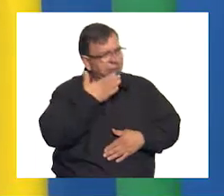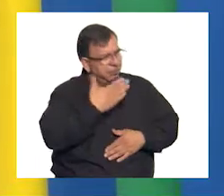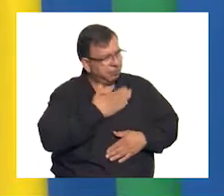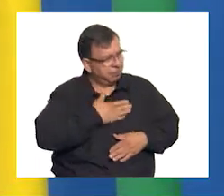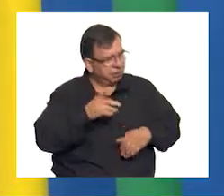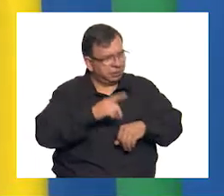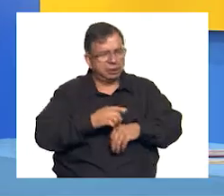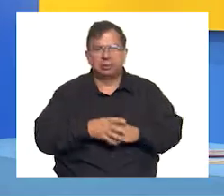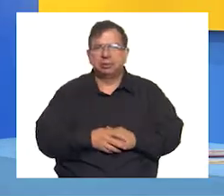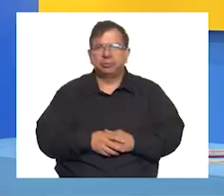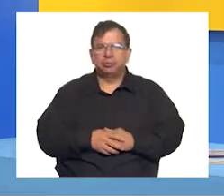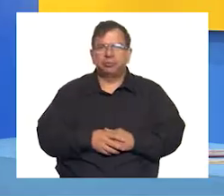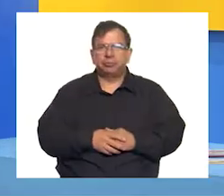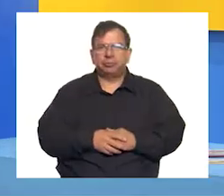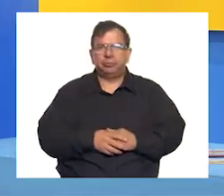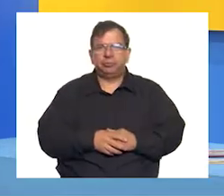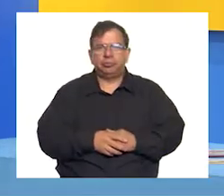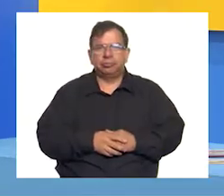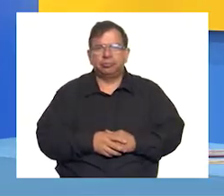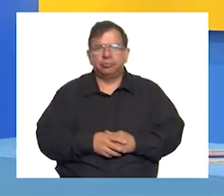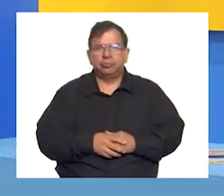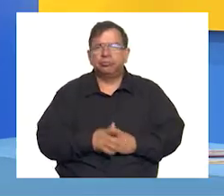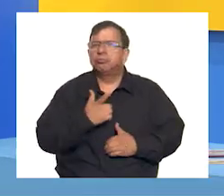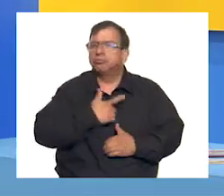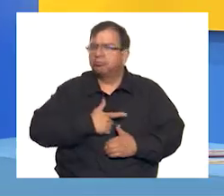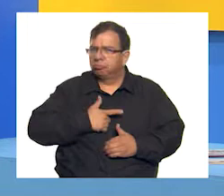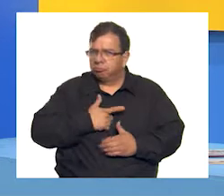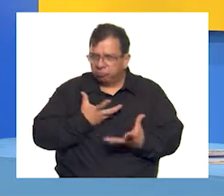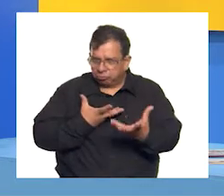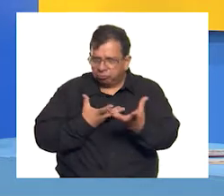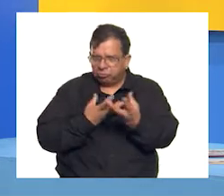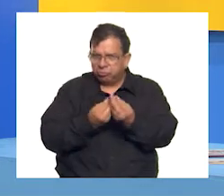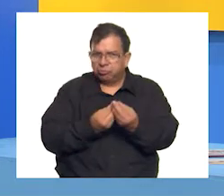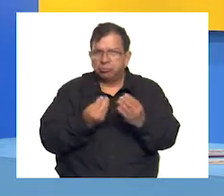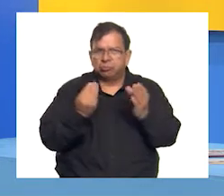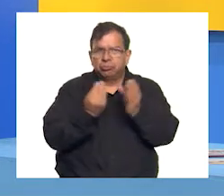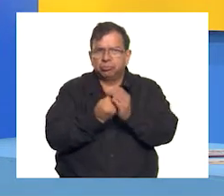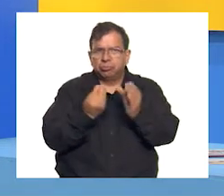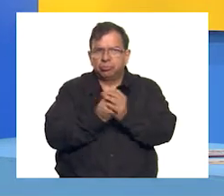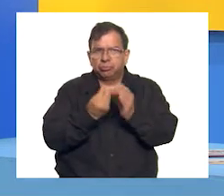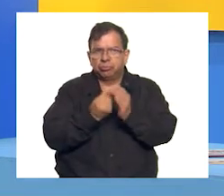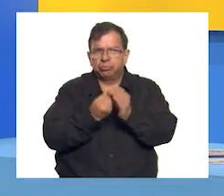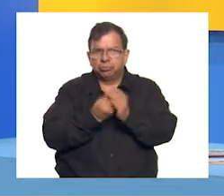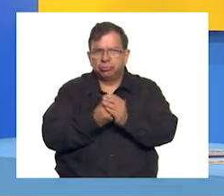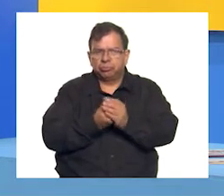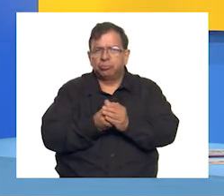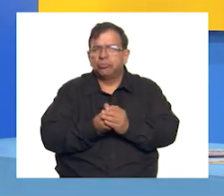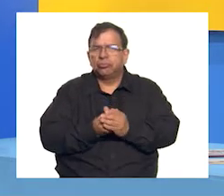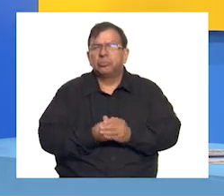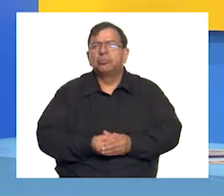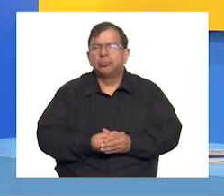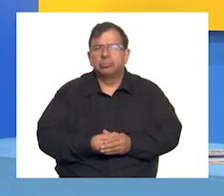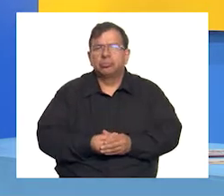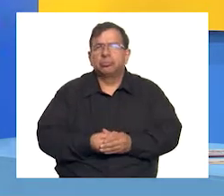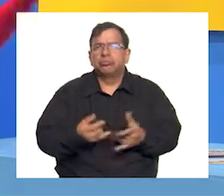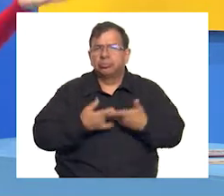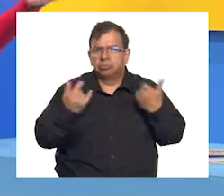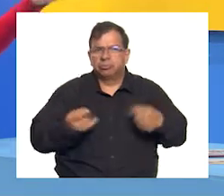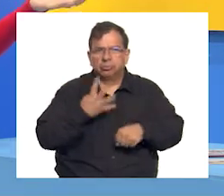días. Y vamos a tener el gusto de estar con ustedes en esta clase de historia de cuarto grado. ¿Ya están